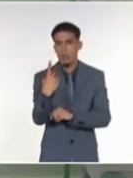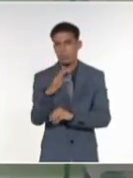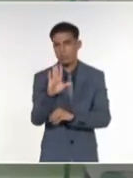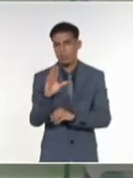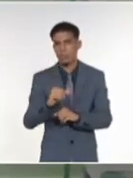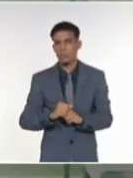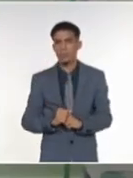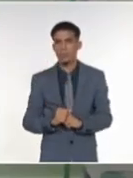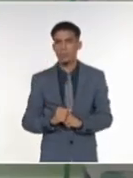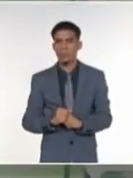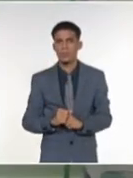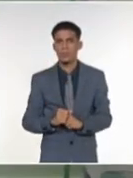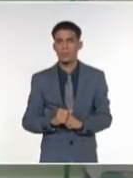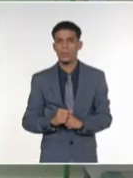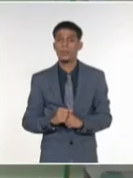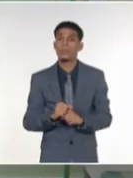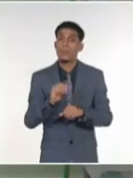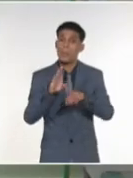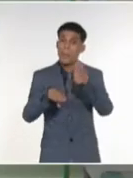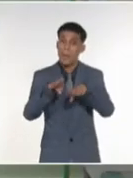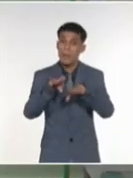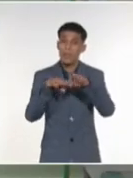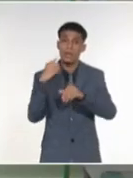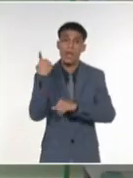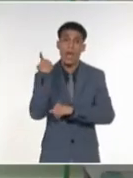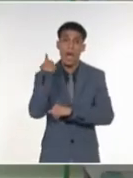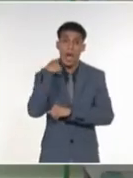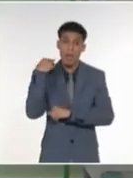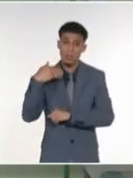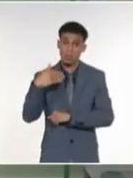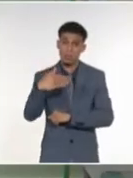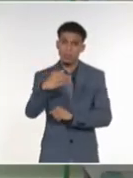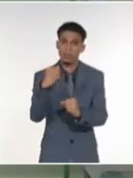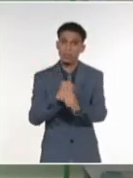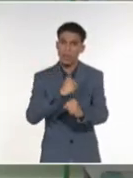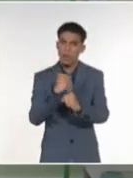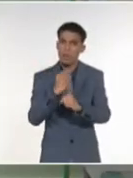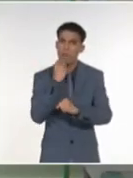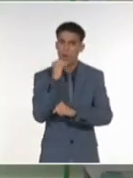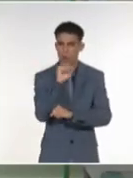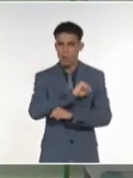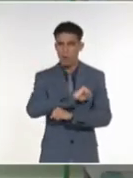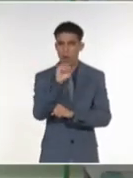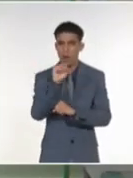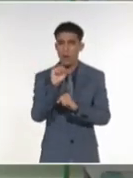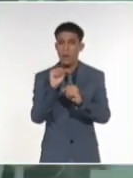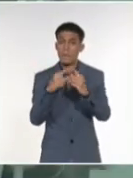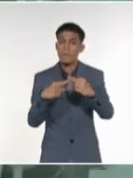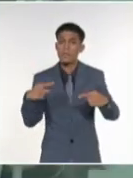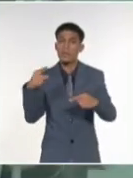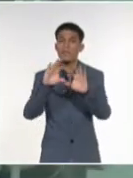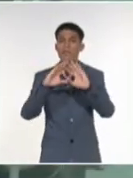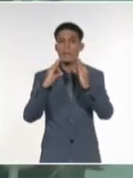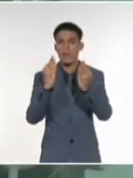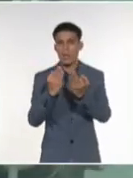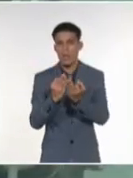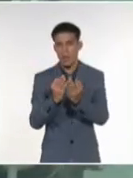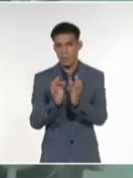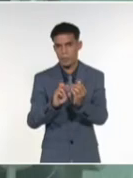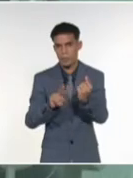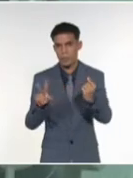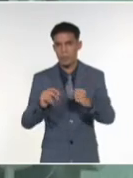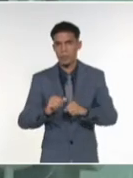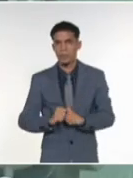muy considerable, en dependencia de los años que hemos trabajado para poder lograr eso, sobre todo por la familia vileña, que es la que se lo merece.